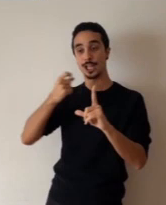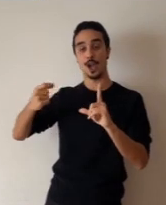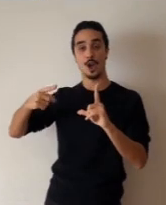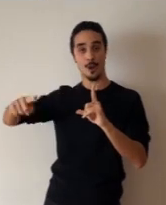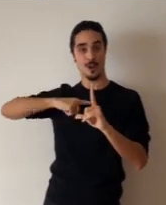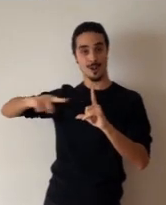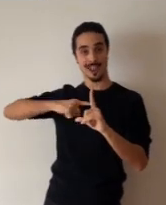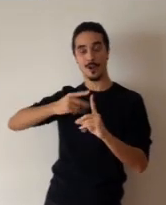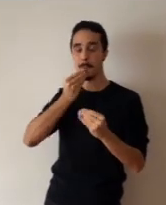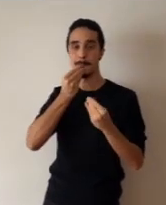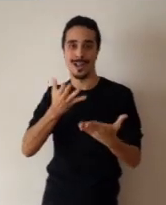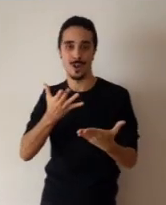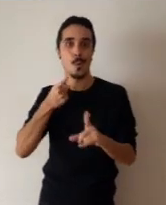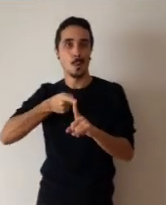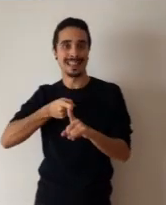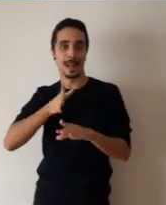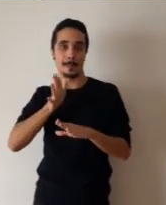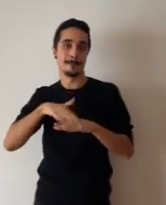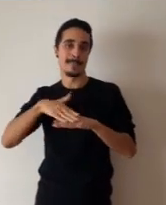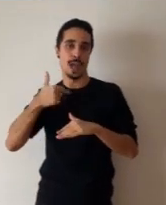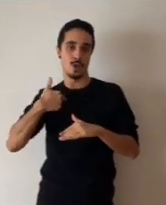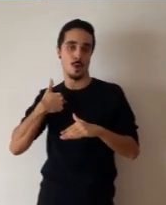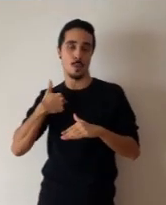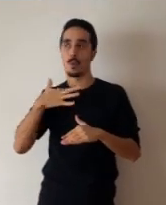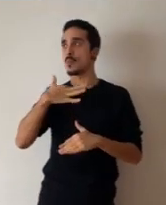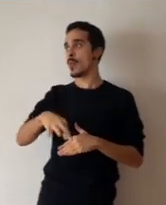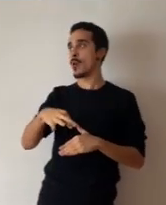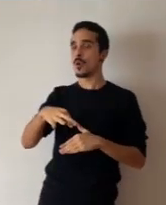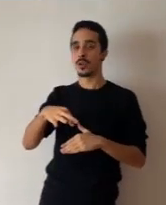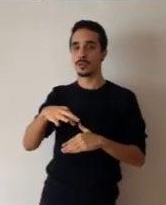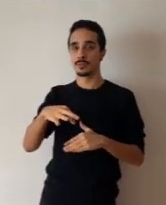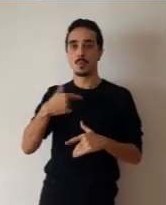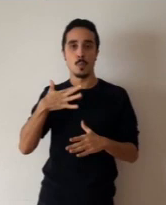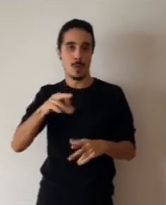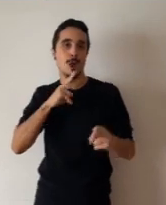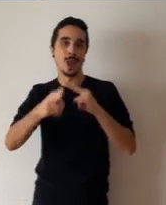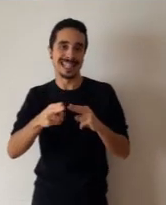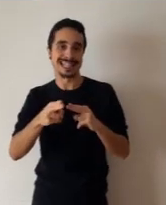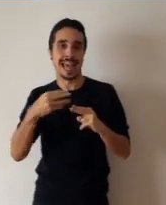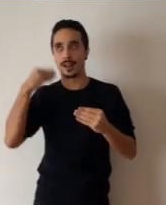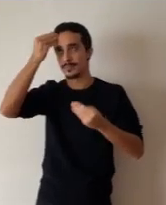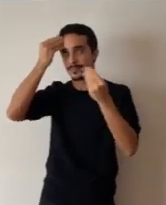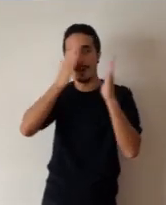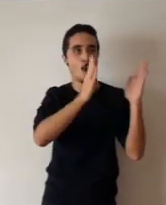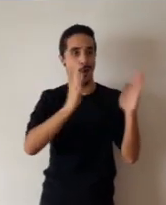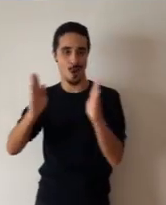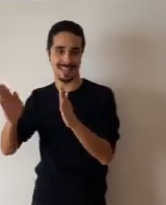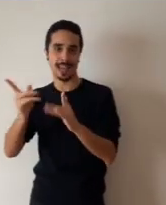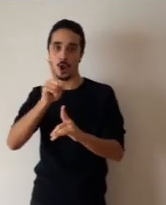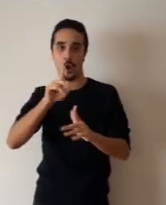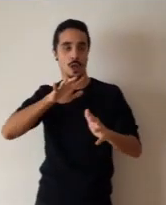antes al correo, como veis, resulta útil porque así las podemos, bueno, las puedo contestar un poco